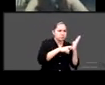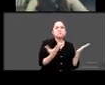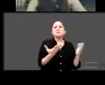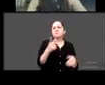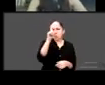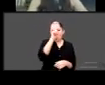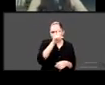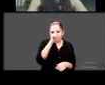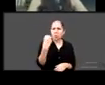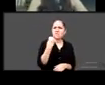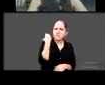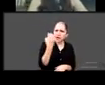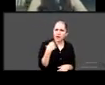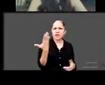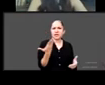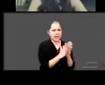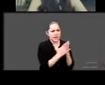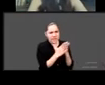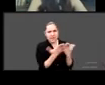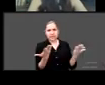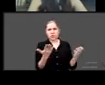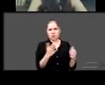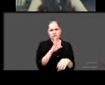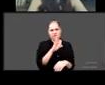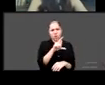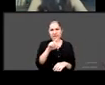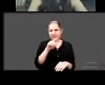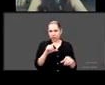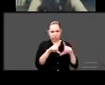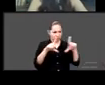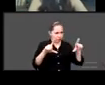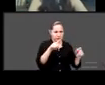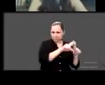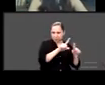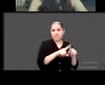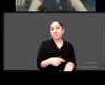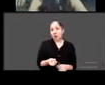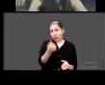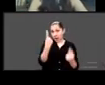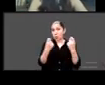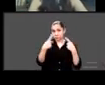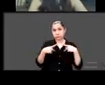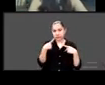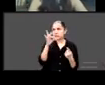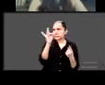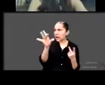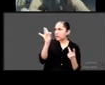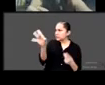libro, un folleto, ese tipo de cosas. Pero hay personas que ya leyeron todo eso, ya fueron a todas esas experiencias